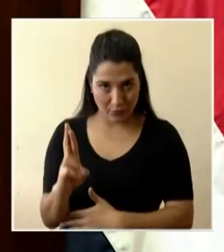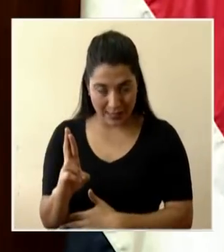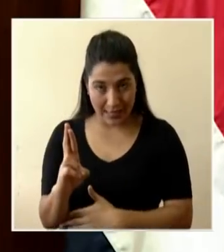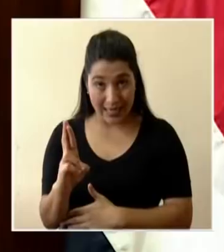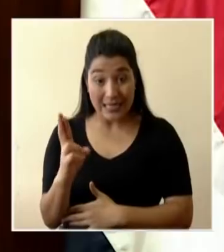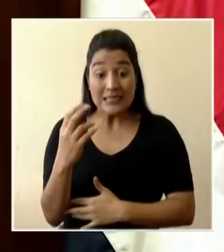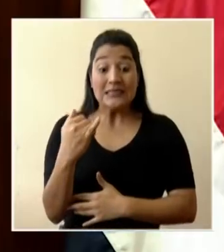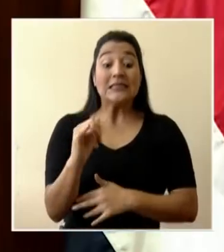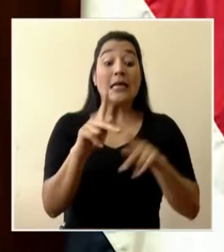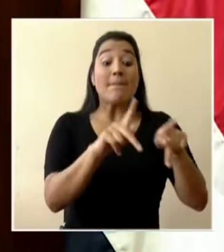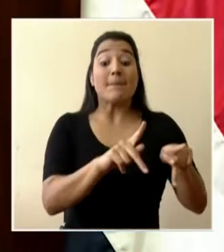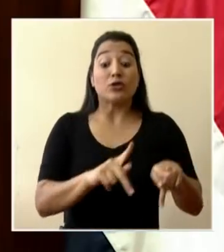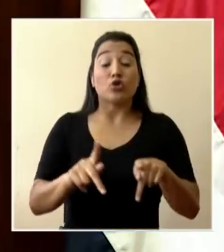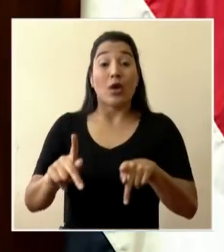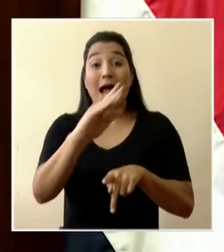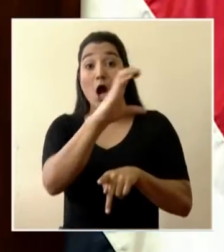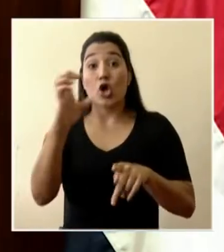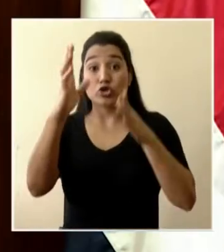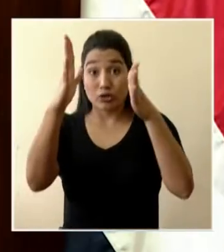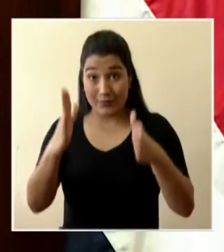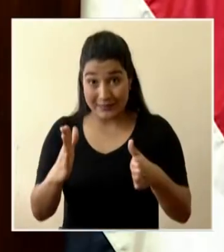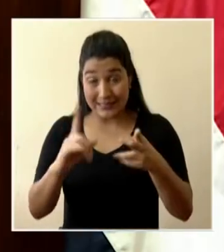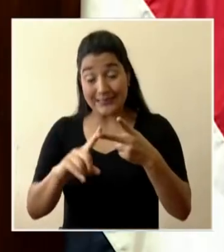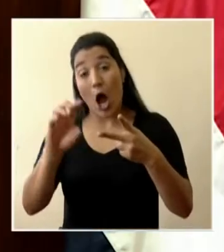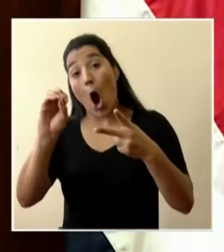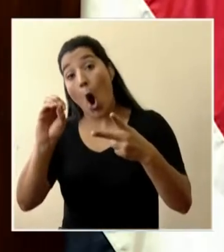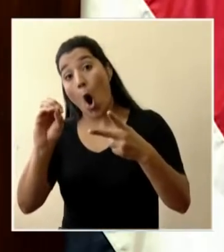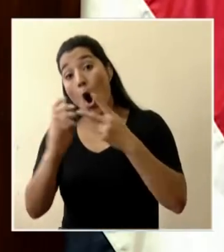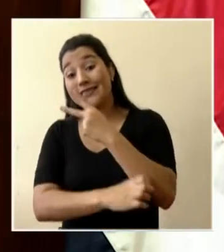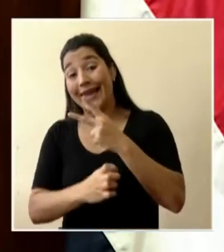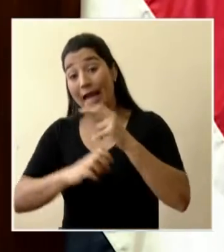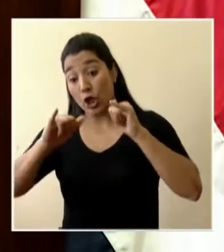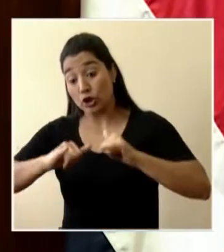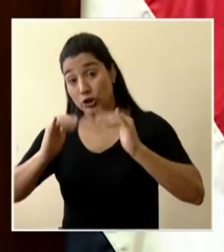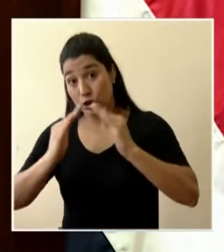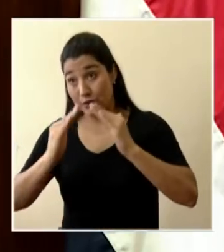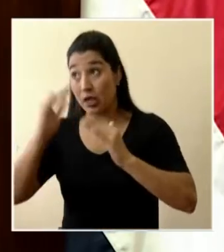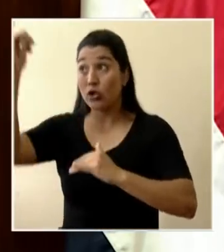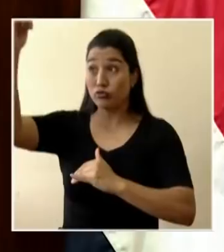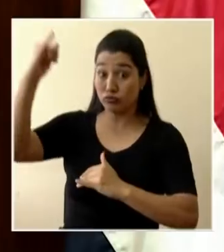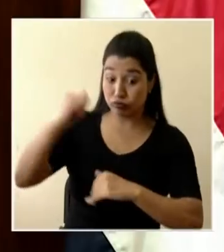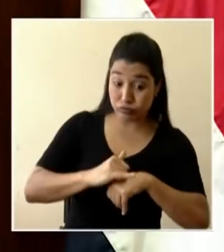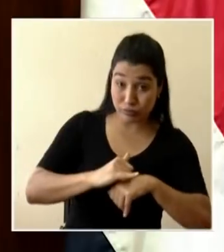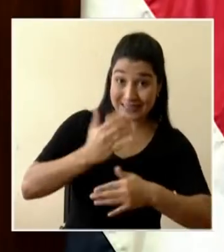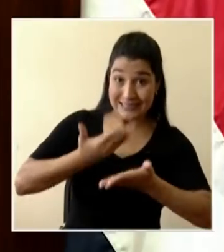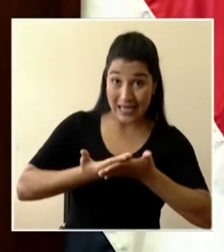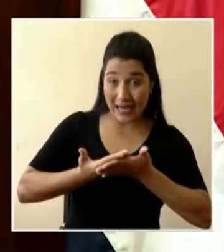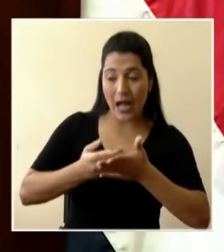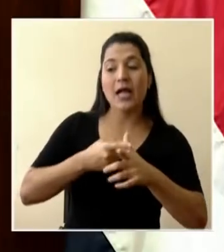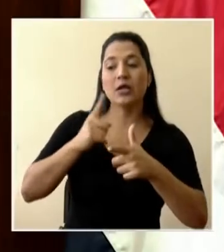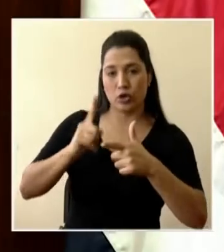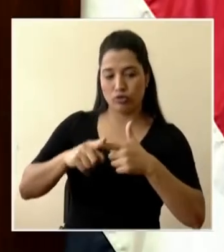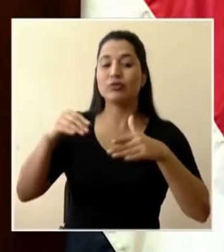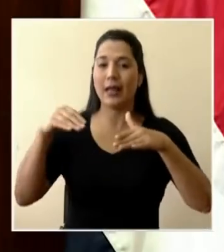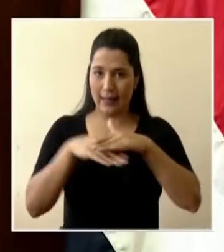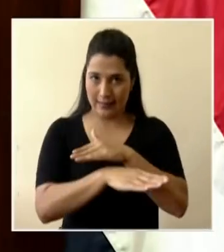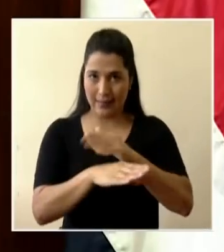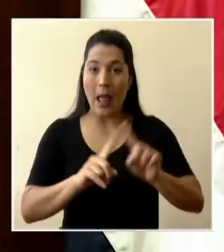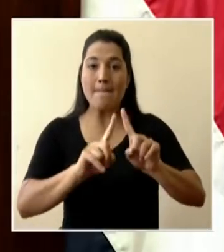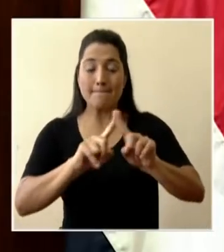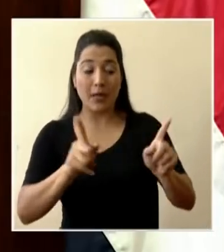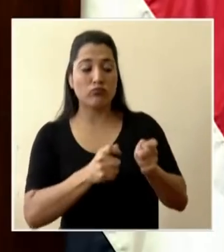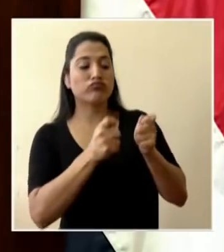que retornen al país, se les dará una orden sanitaria por 14 días. No está permitido el ingreso de turistas o personas